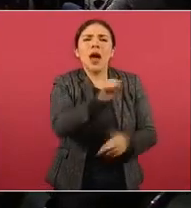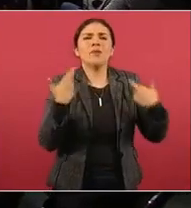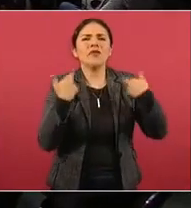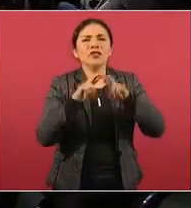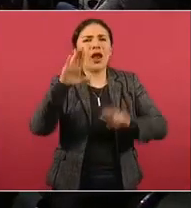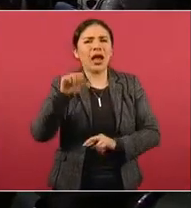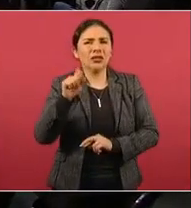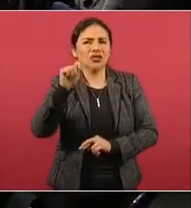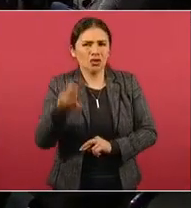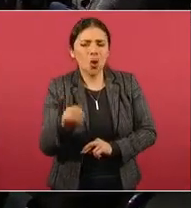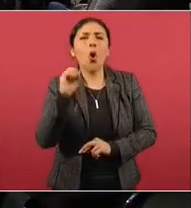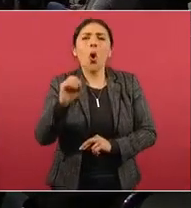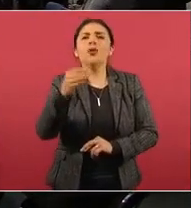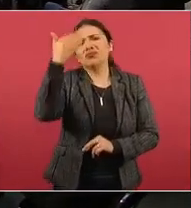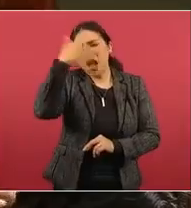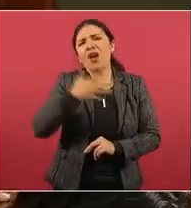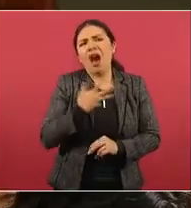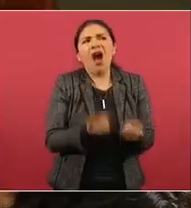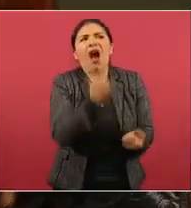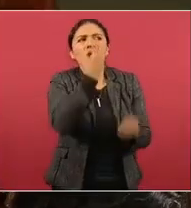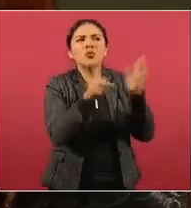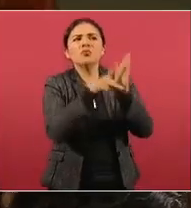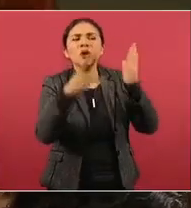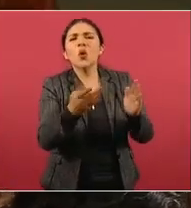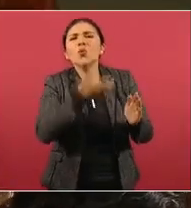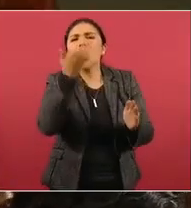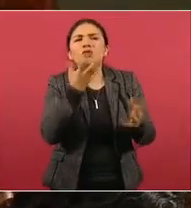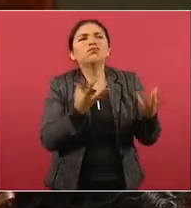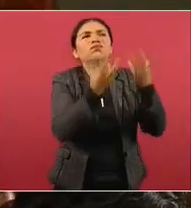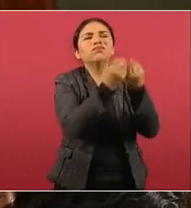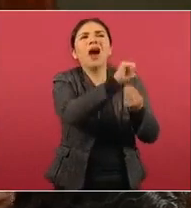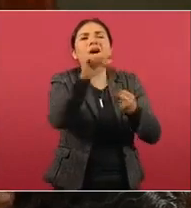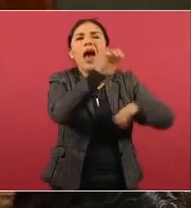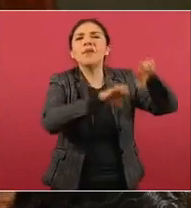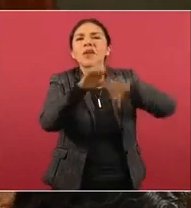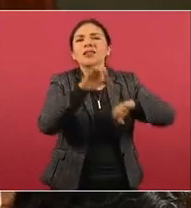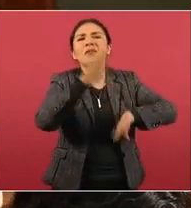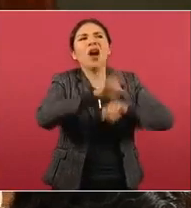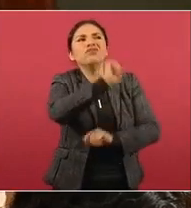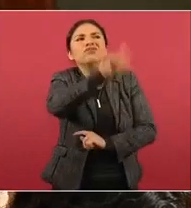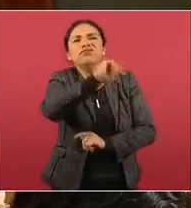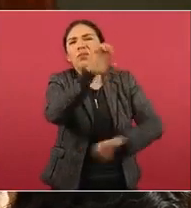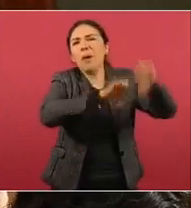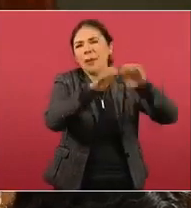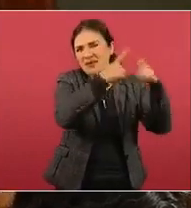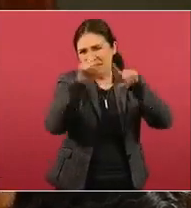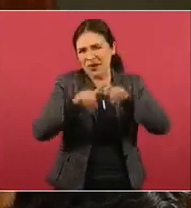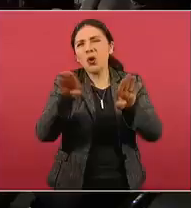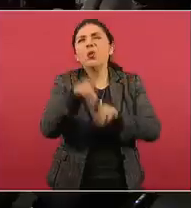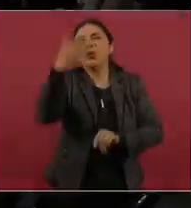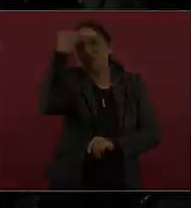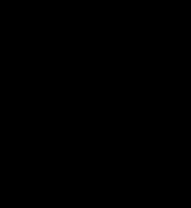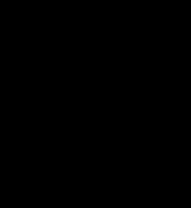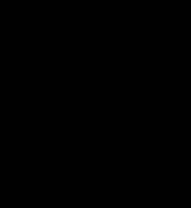muy seguramente hablará que existen medios conservadores al servicio de grupos como de poder, como mencionan algunos medios,